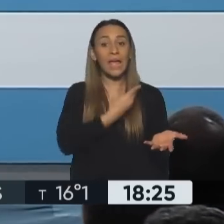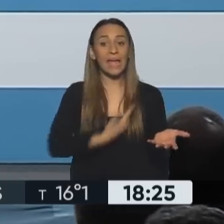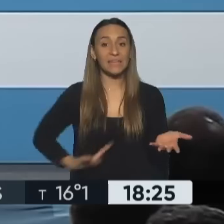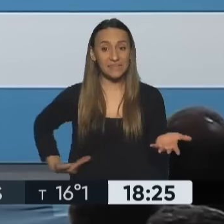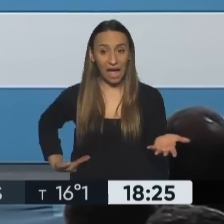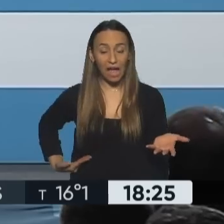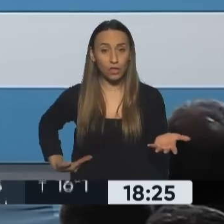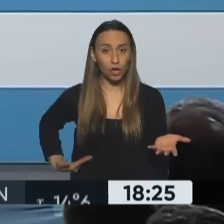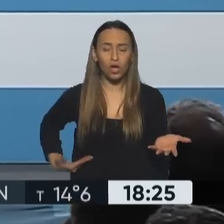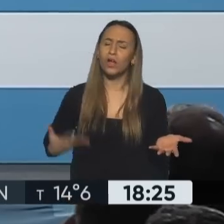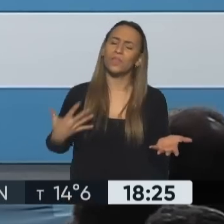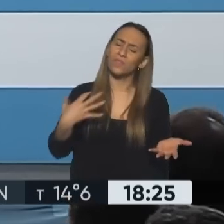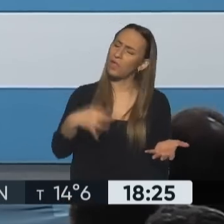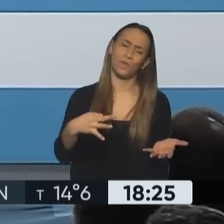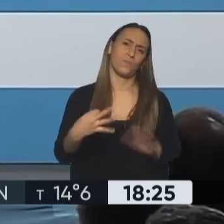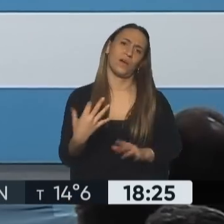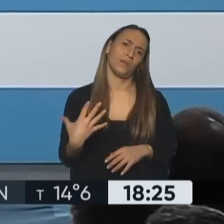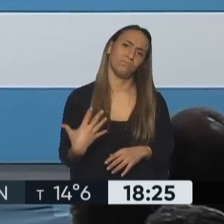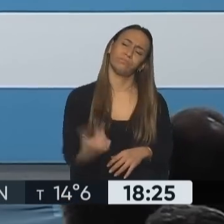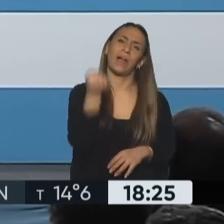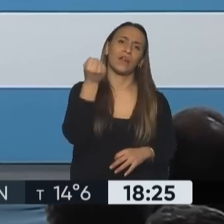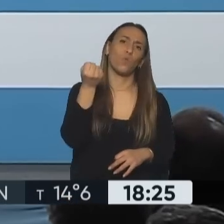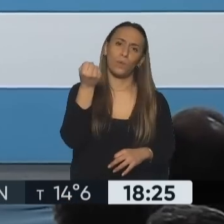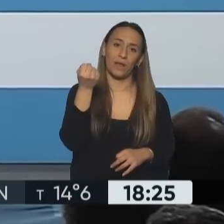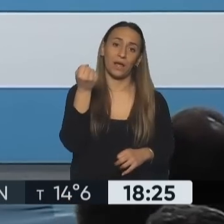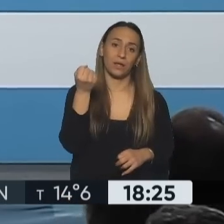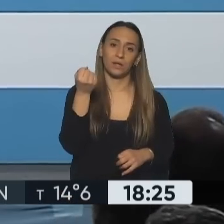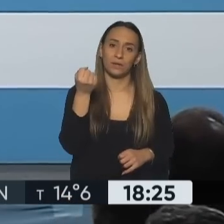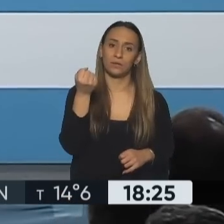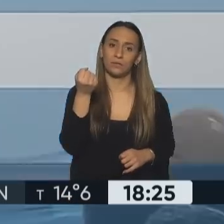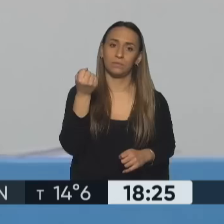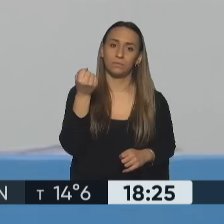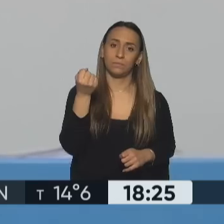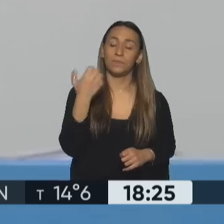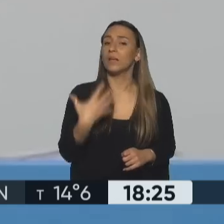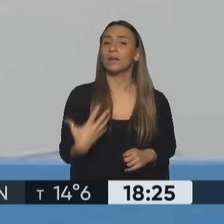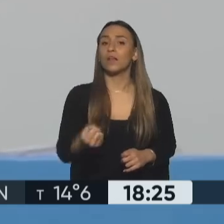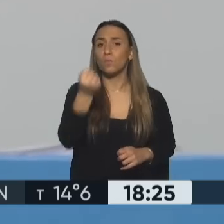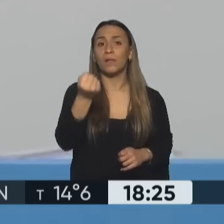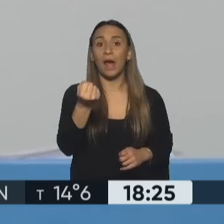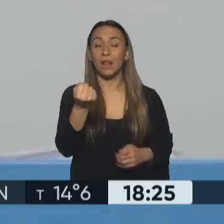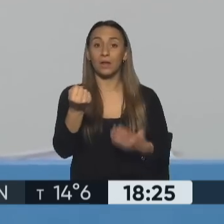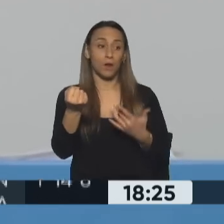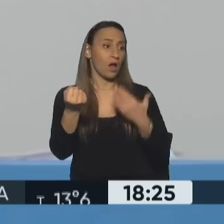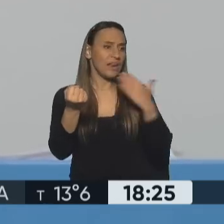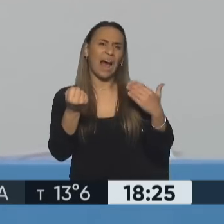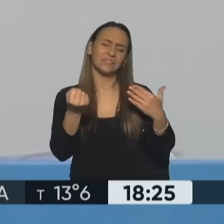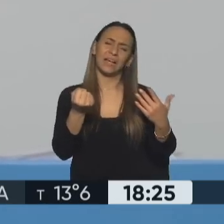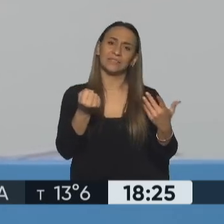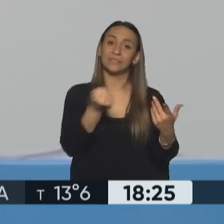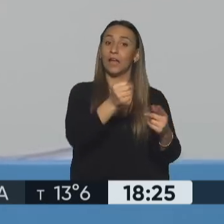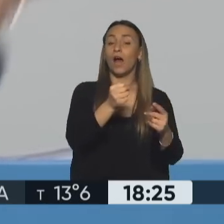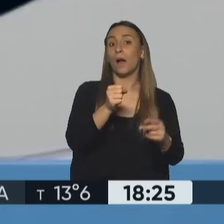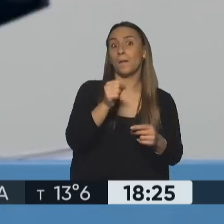Estado recupere en nombre de los que nos dieron vida, en nombre de Perón y de Evita. Si Evita